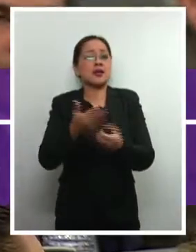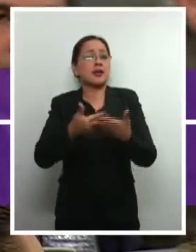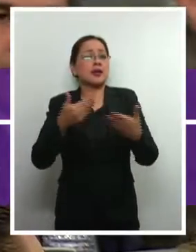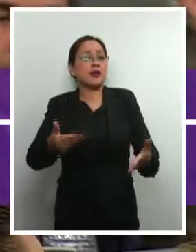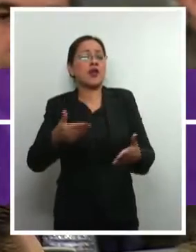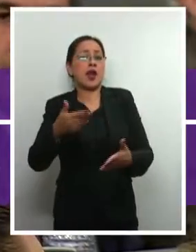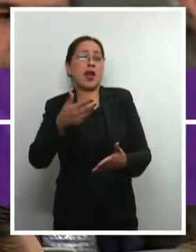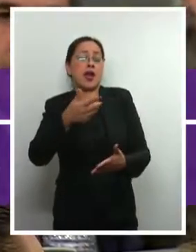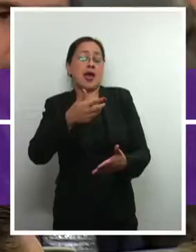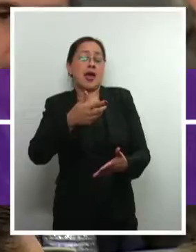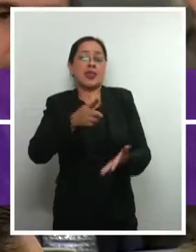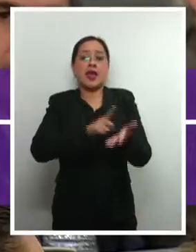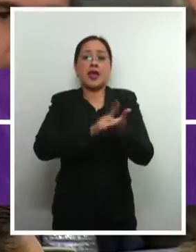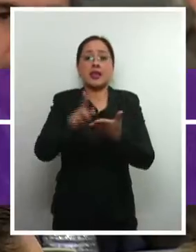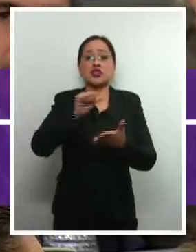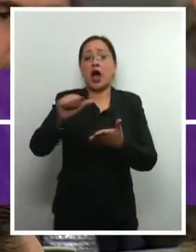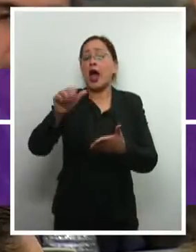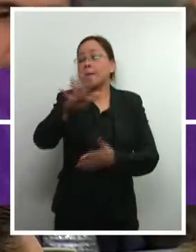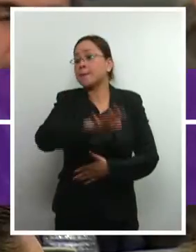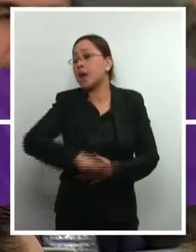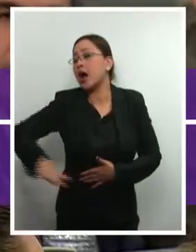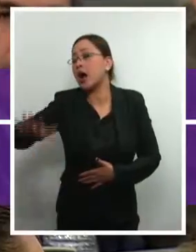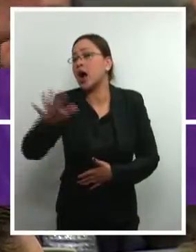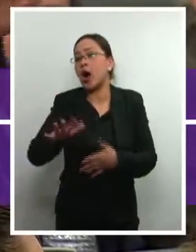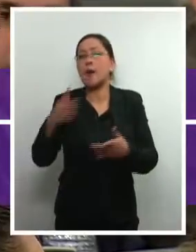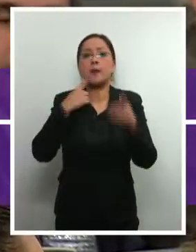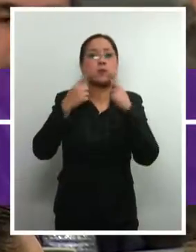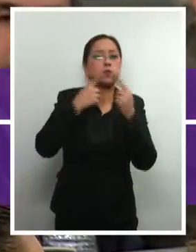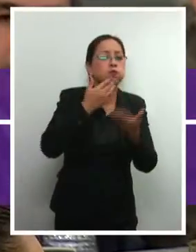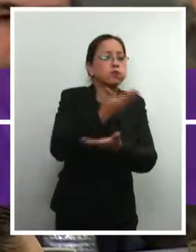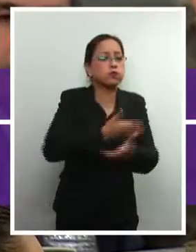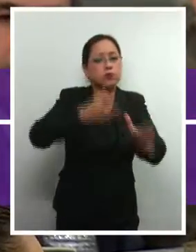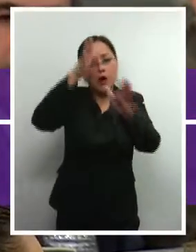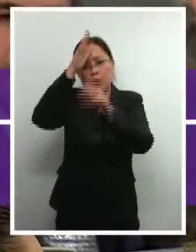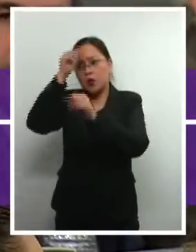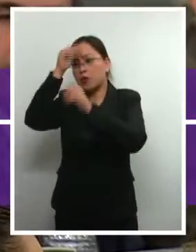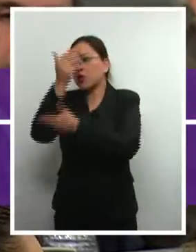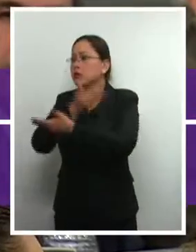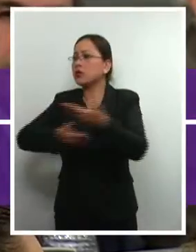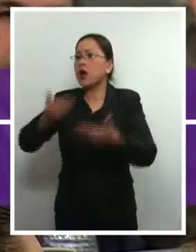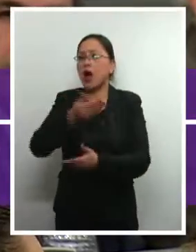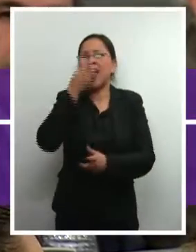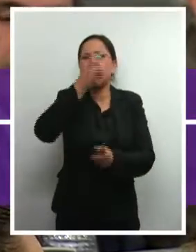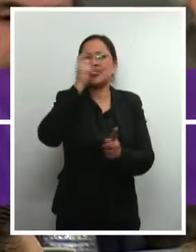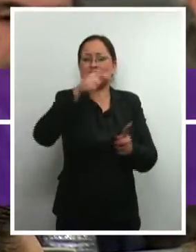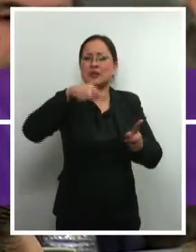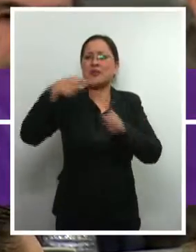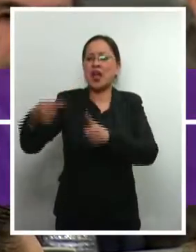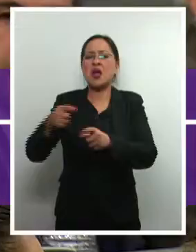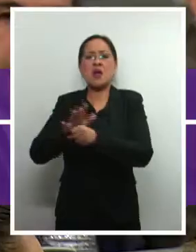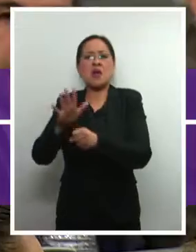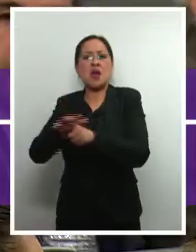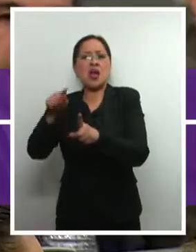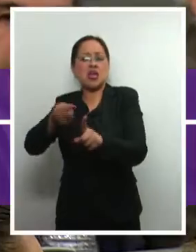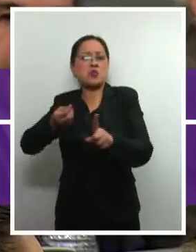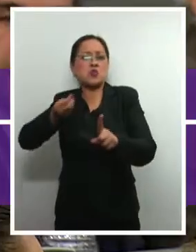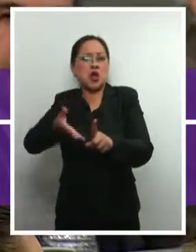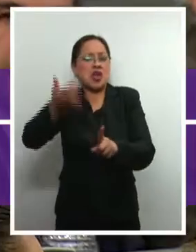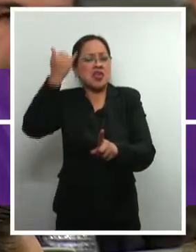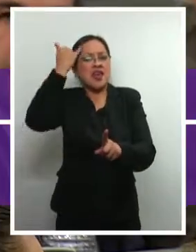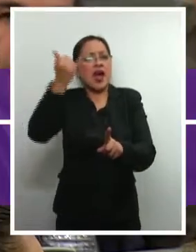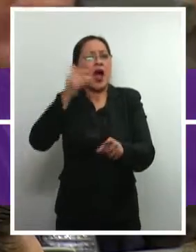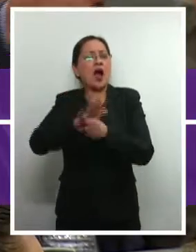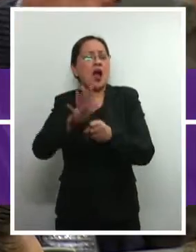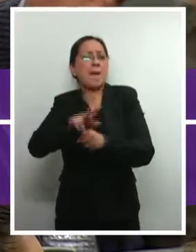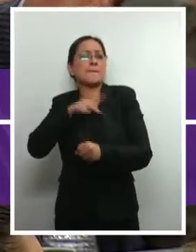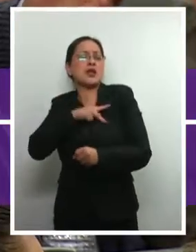al disenso en una asamblea plural puede ser clasificado caprichosamente como lo ha hecho.